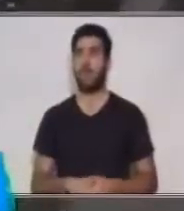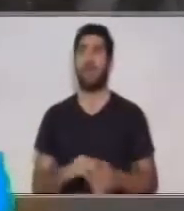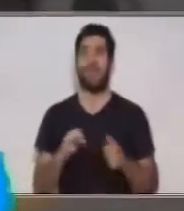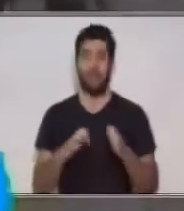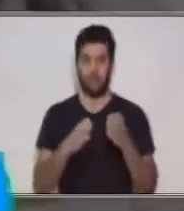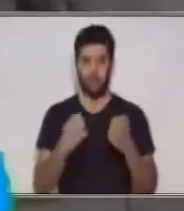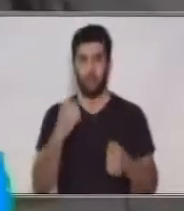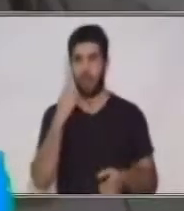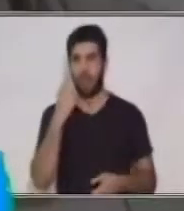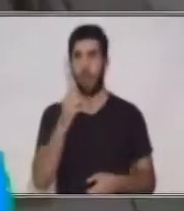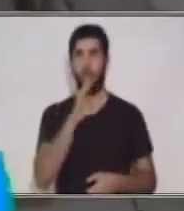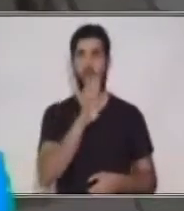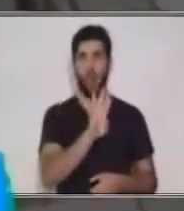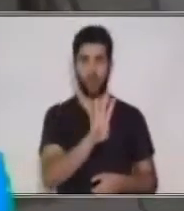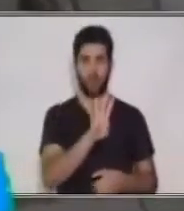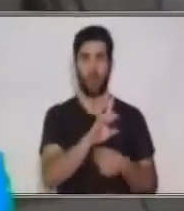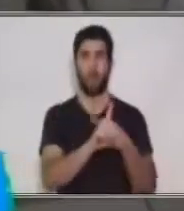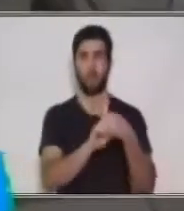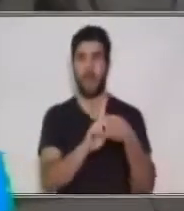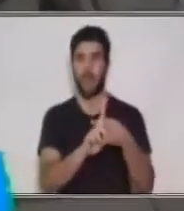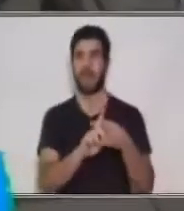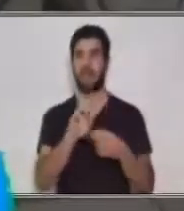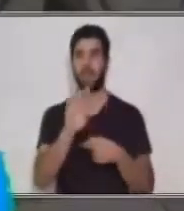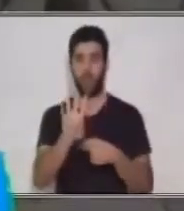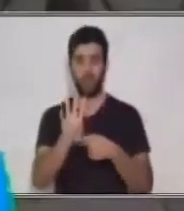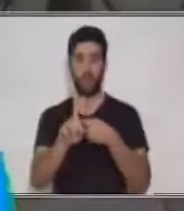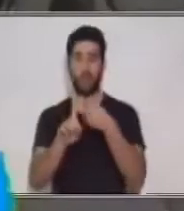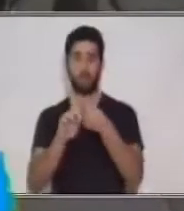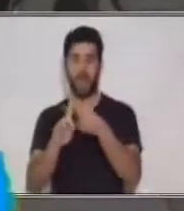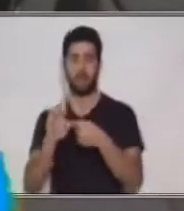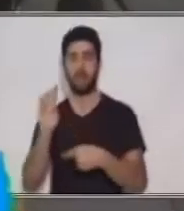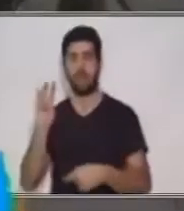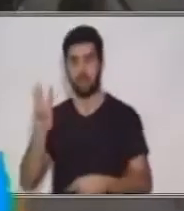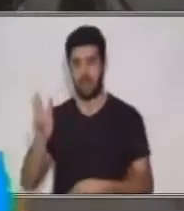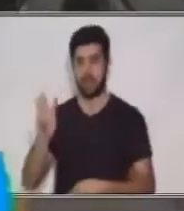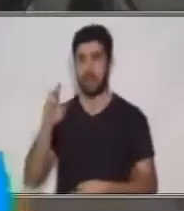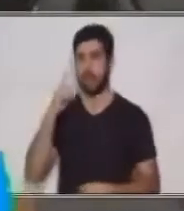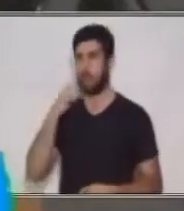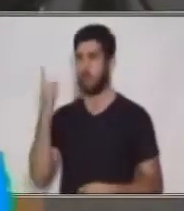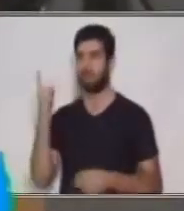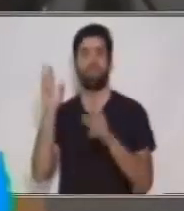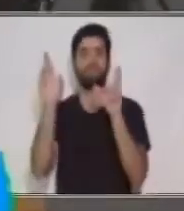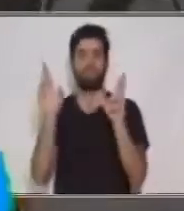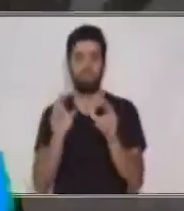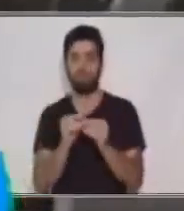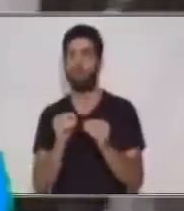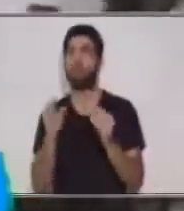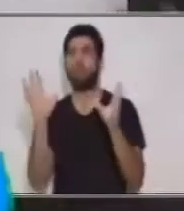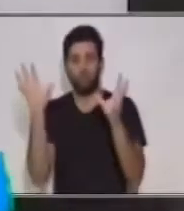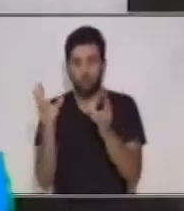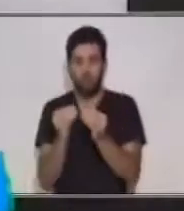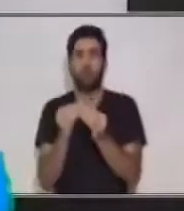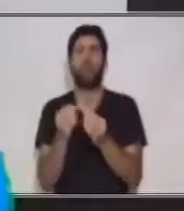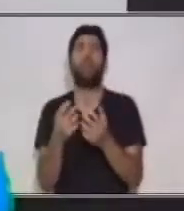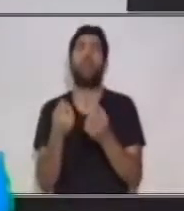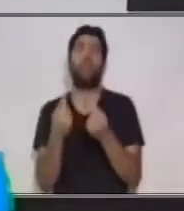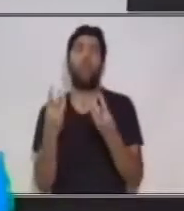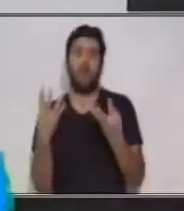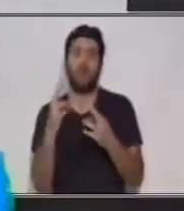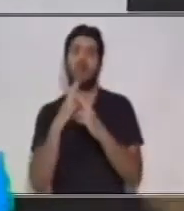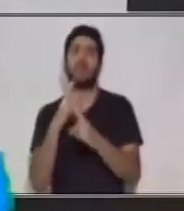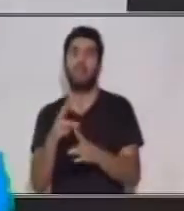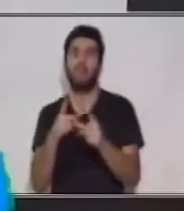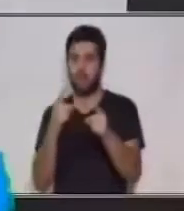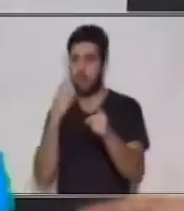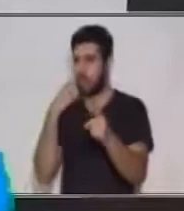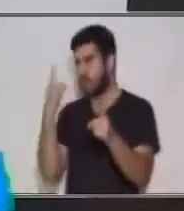ponemos 4, más 4, más 3. De nuevo, te invito a que hagamos